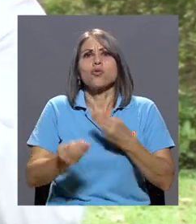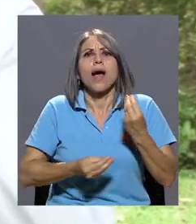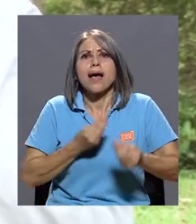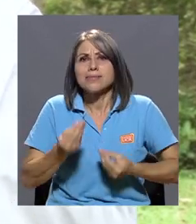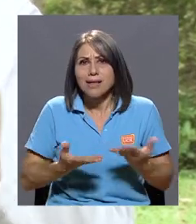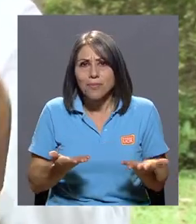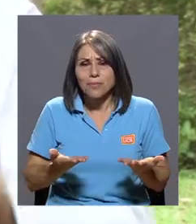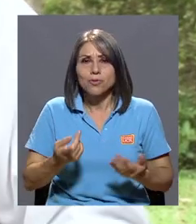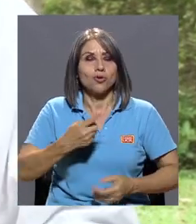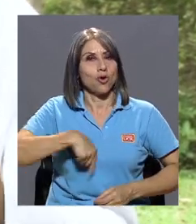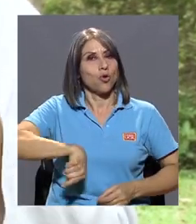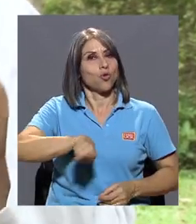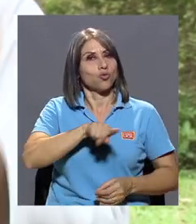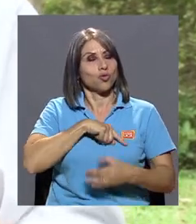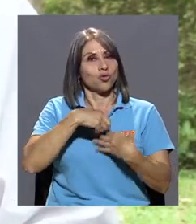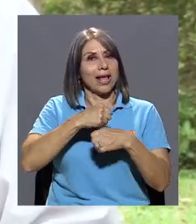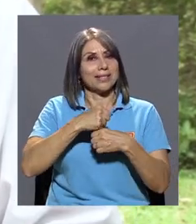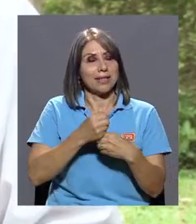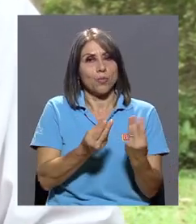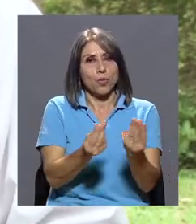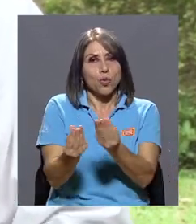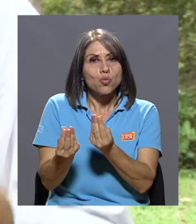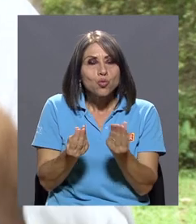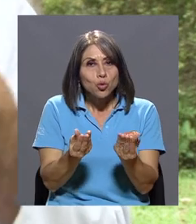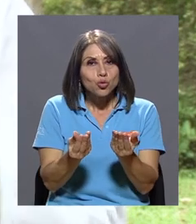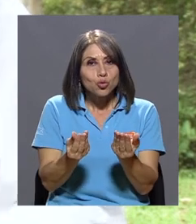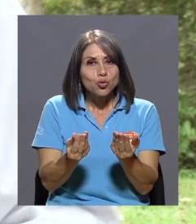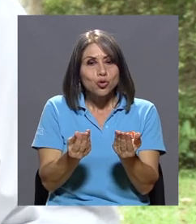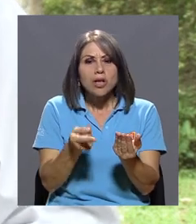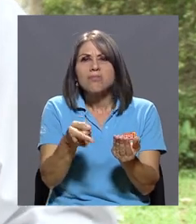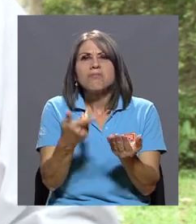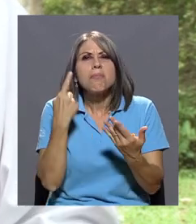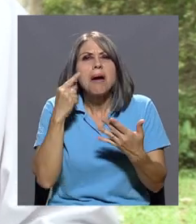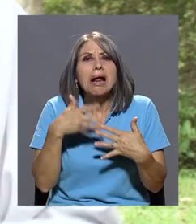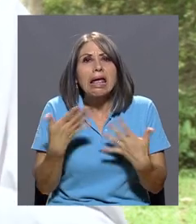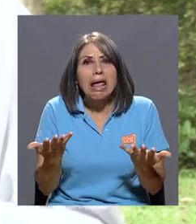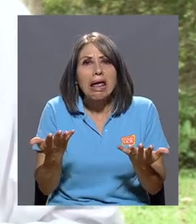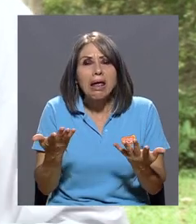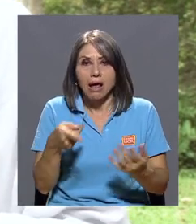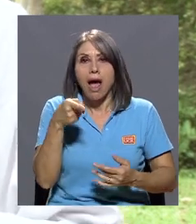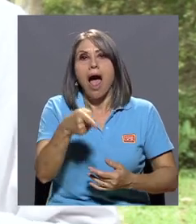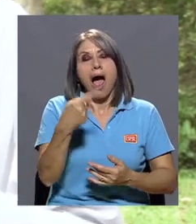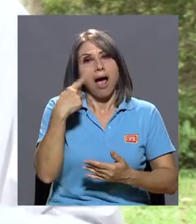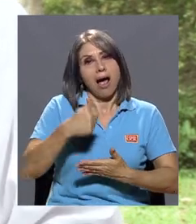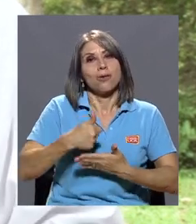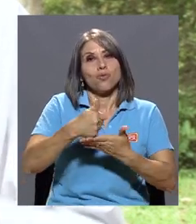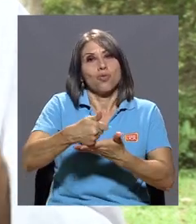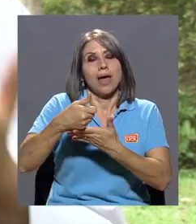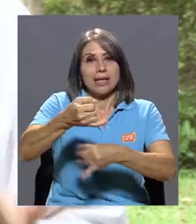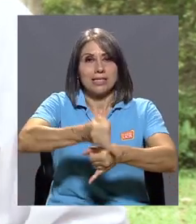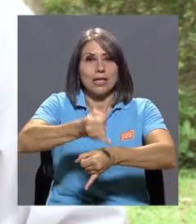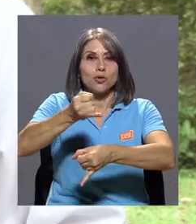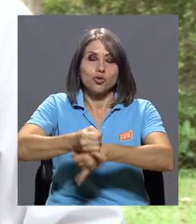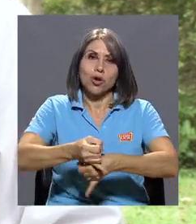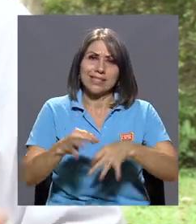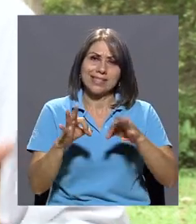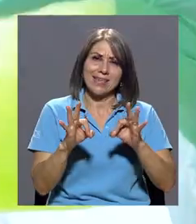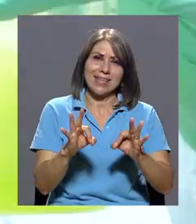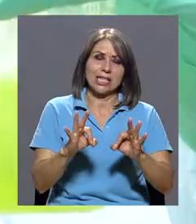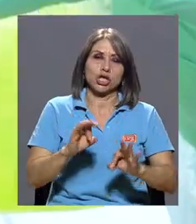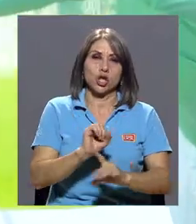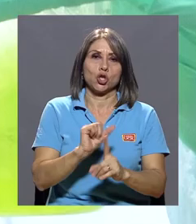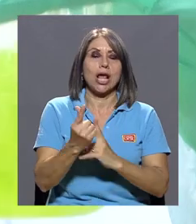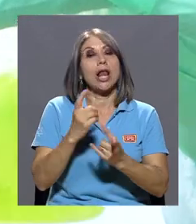Bueno, estamos generando productos. ¿Y para qué son esos productos? Esos productos son para ayudar a instituciones de bien social o